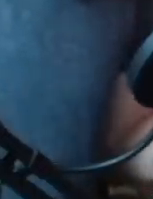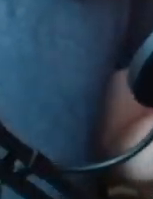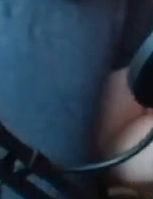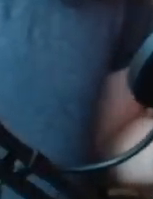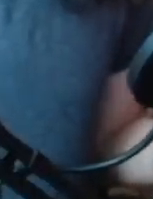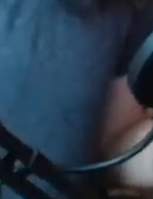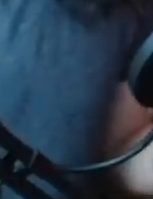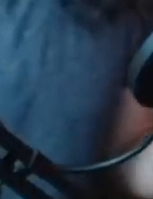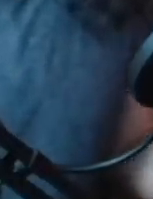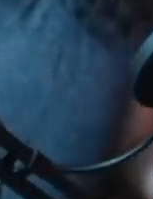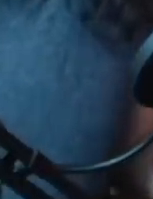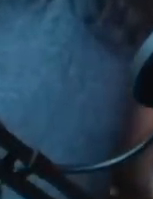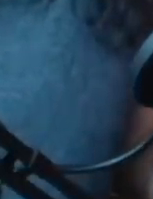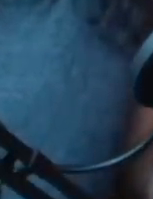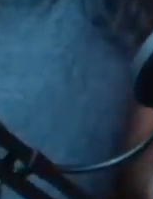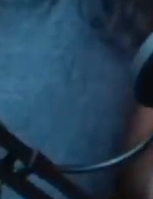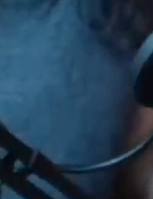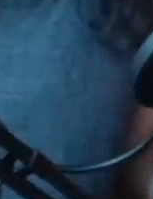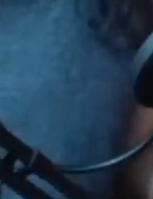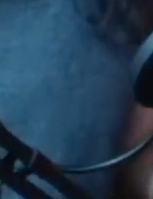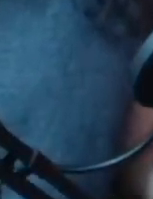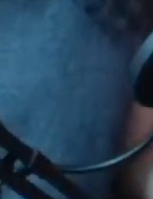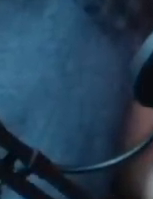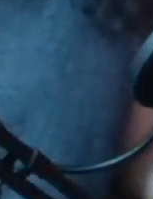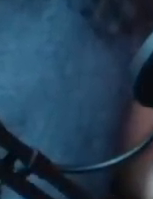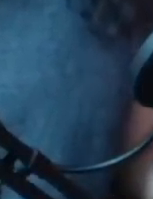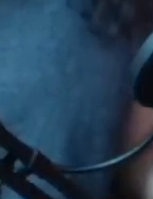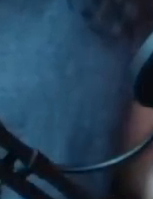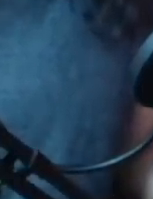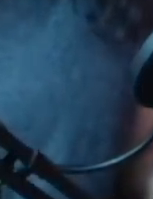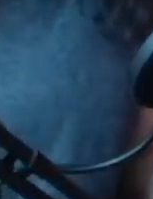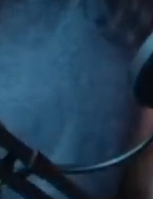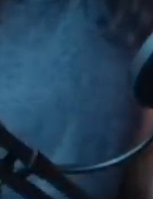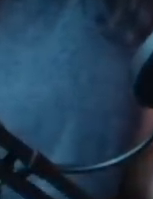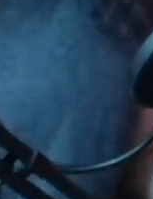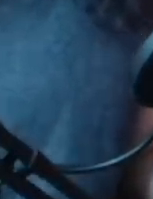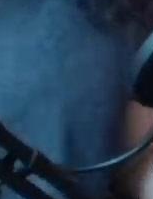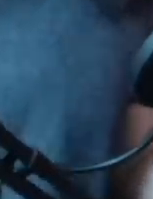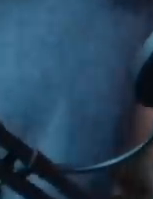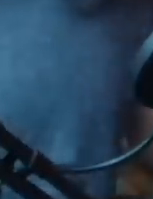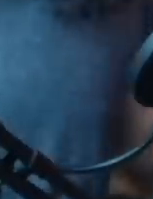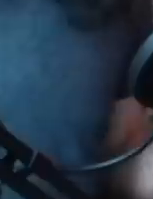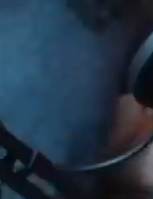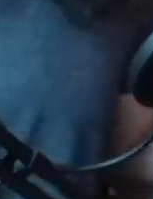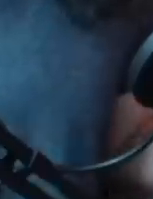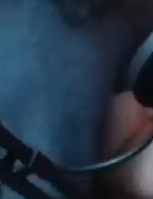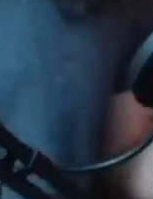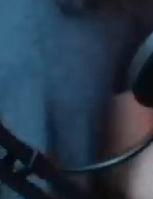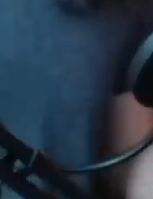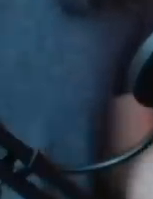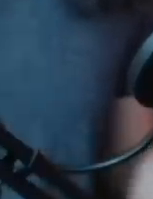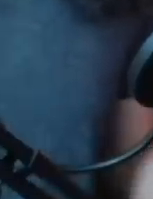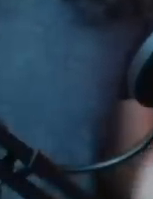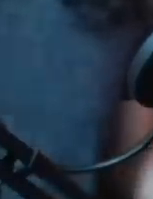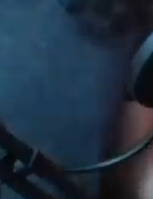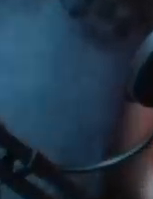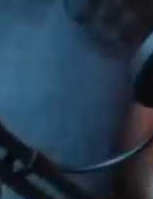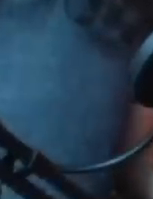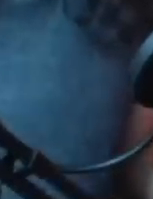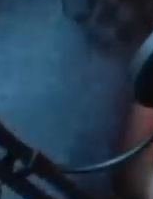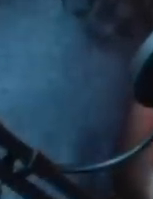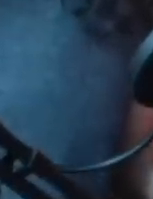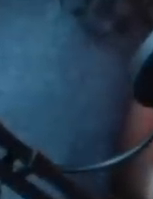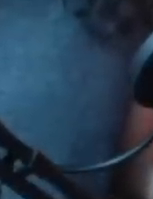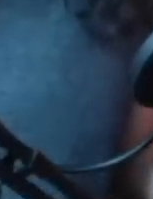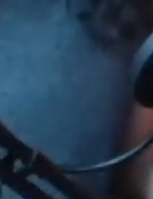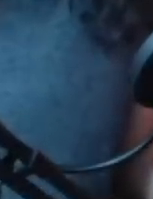con qué razón los chinos decían no México revisa tus tus Fuentes México no mandaron fentanilo a México lo mandaban a